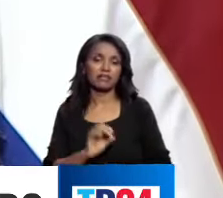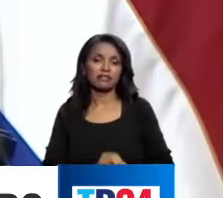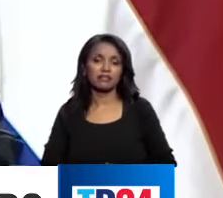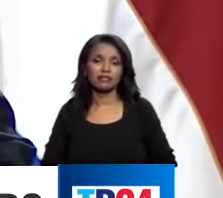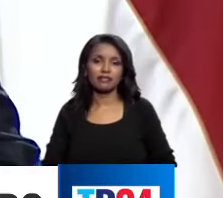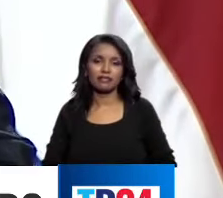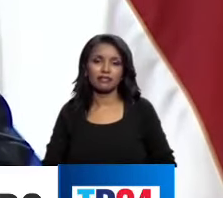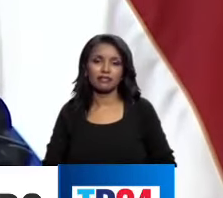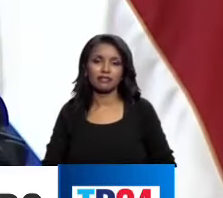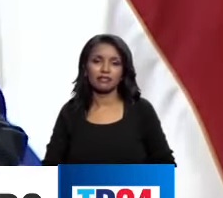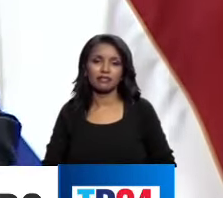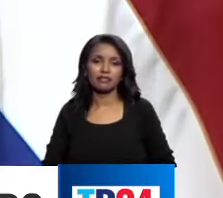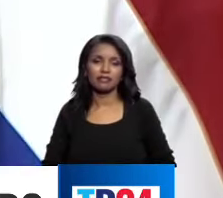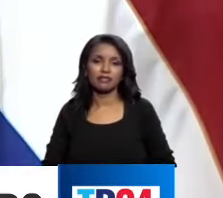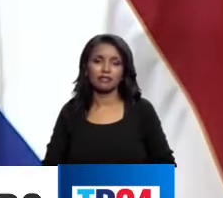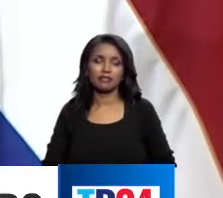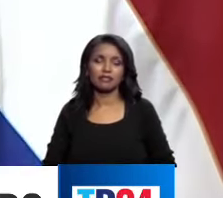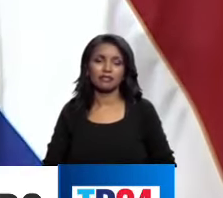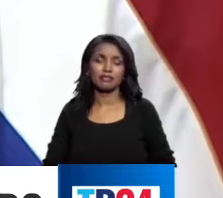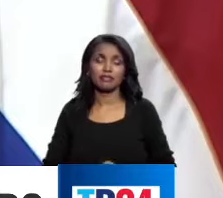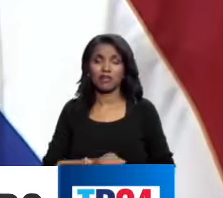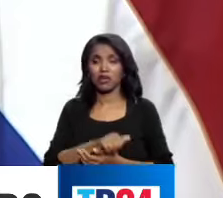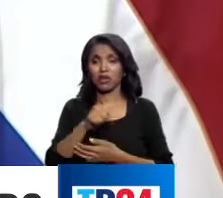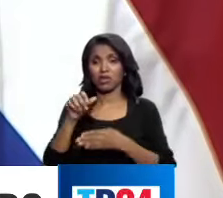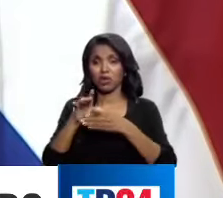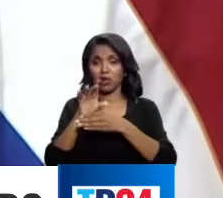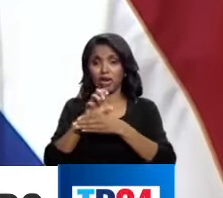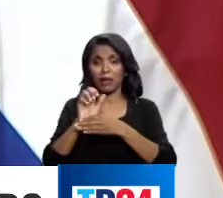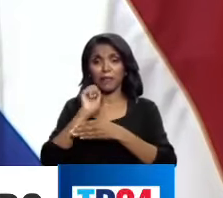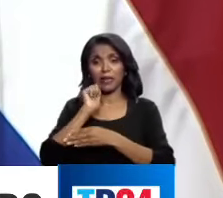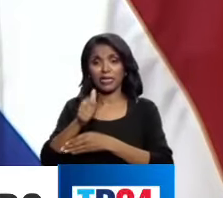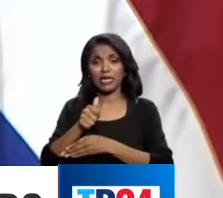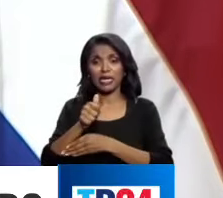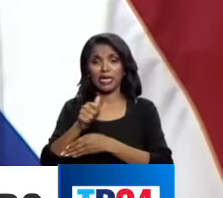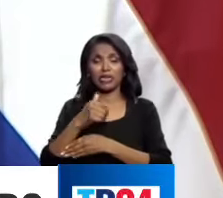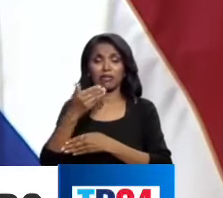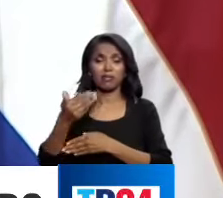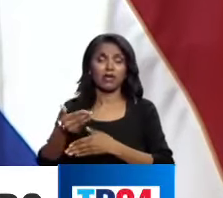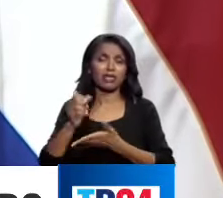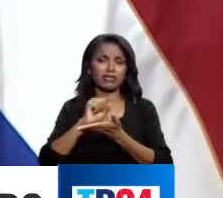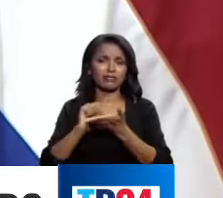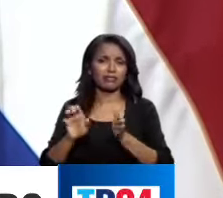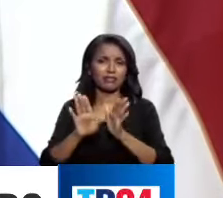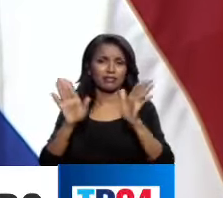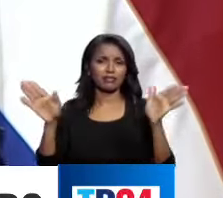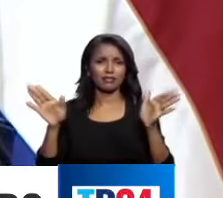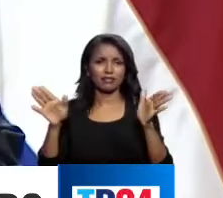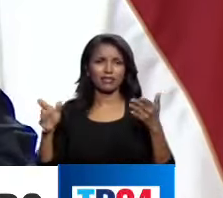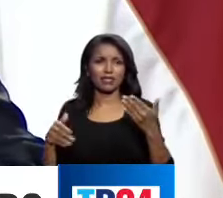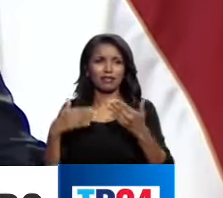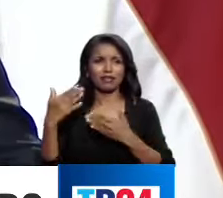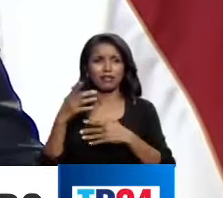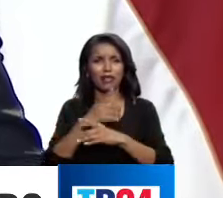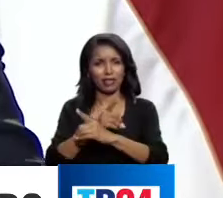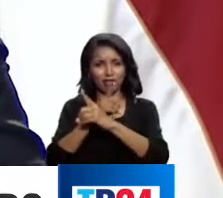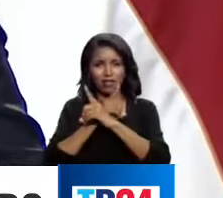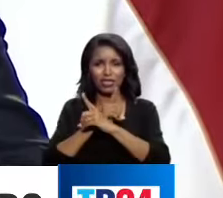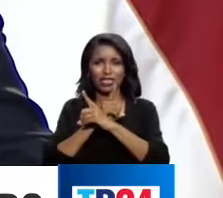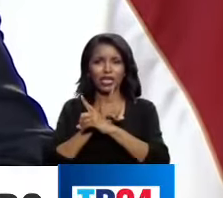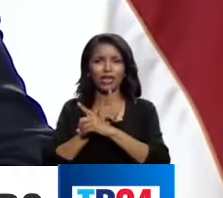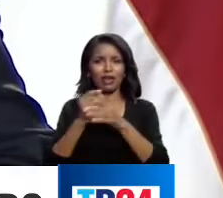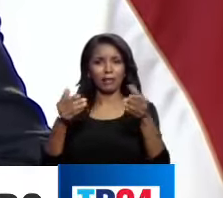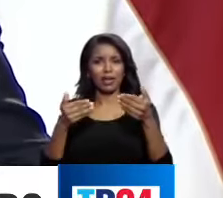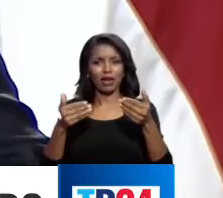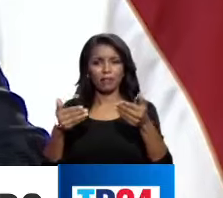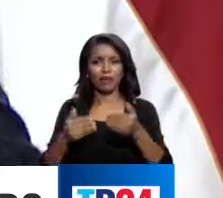maquinaria. Julieta hoy en Coclé, mañana nosotros en San Miguelito. Y vamos a defender nuestro